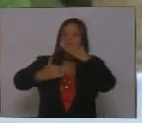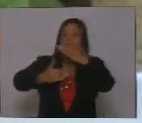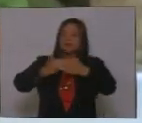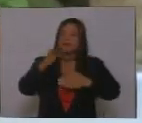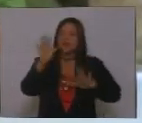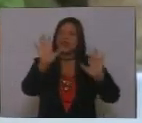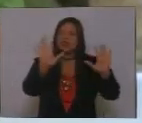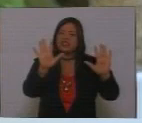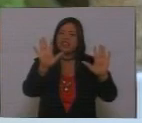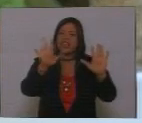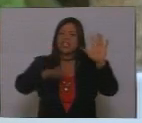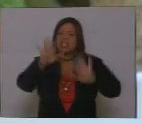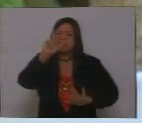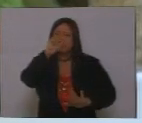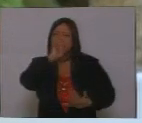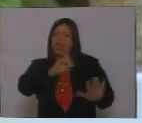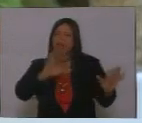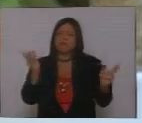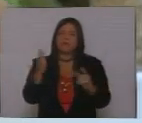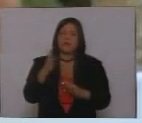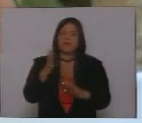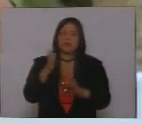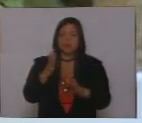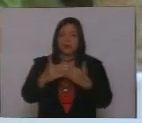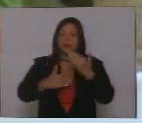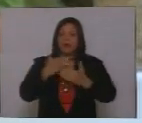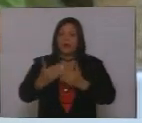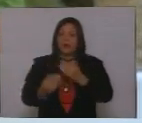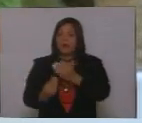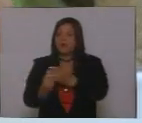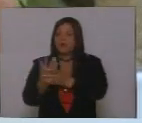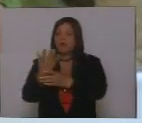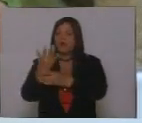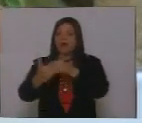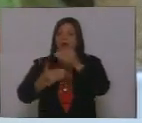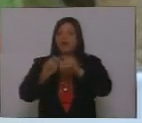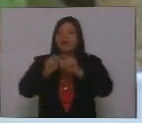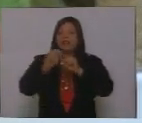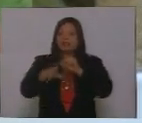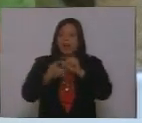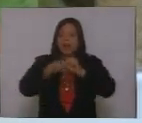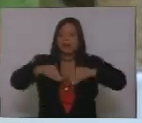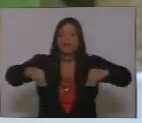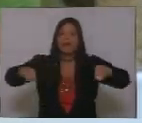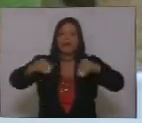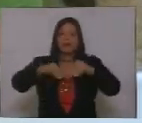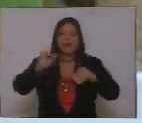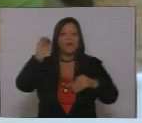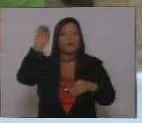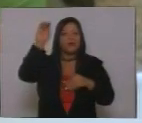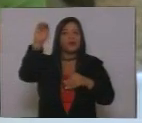10, 15 años, ese fruto sembrado en buena tierra